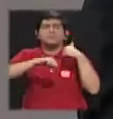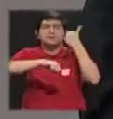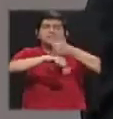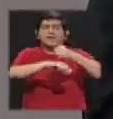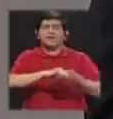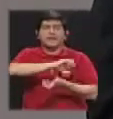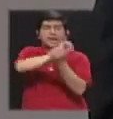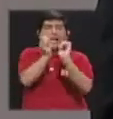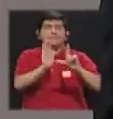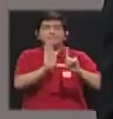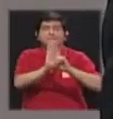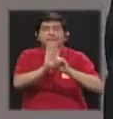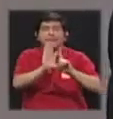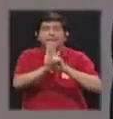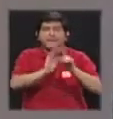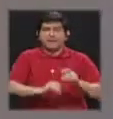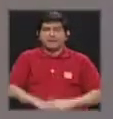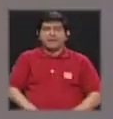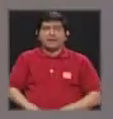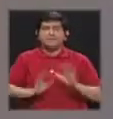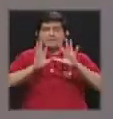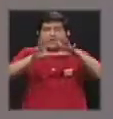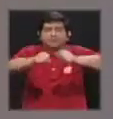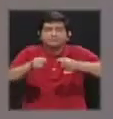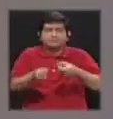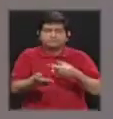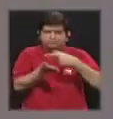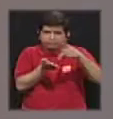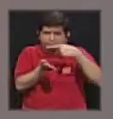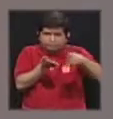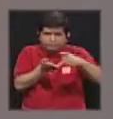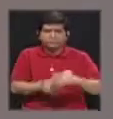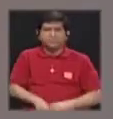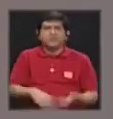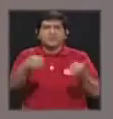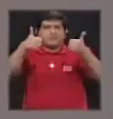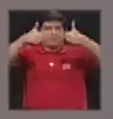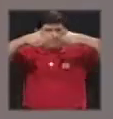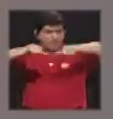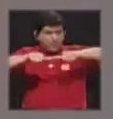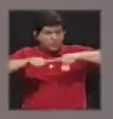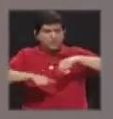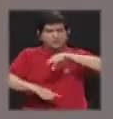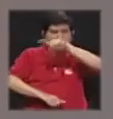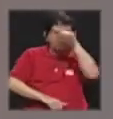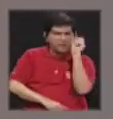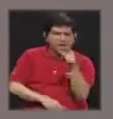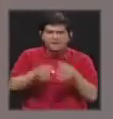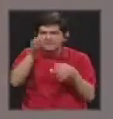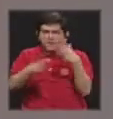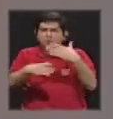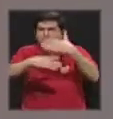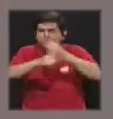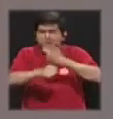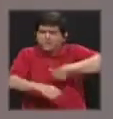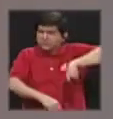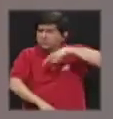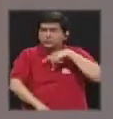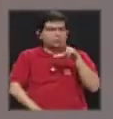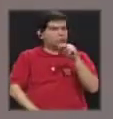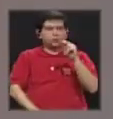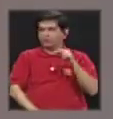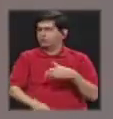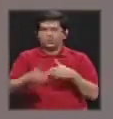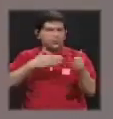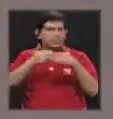la ley de expropiaciones y de acuerdo a consultas jurídicas que hemos realizado, nosotros no estamos,